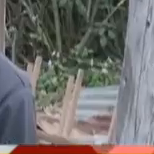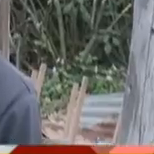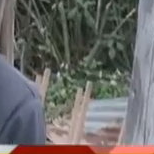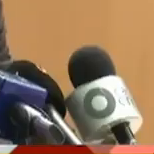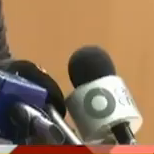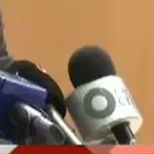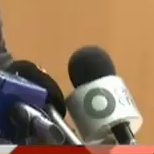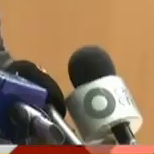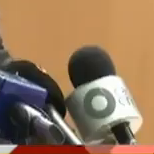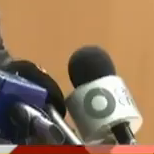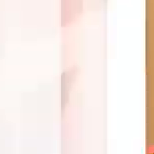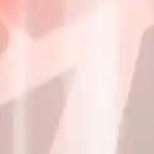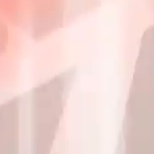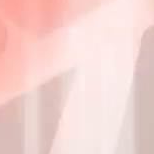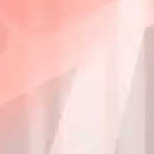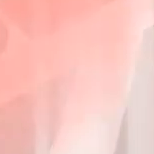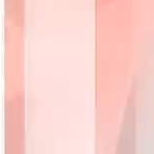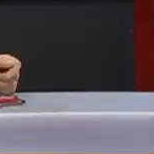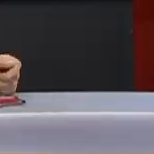haya violado la ley.